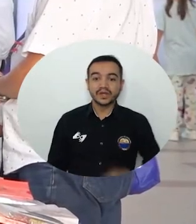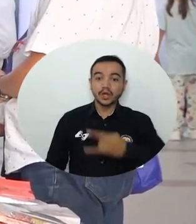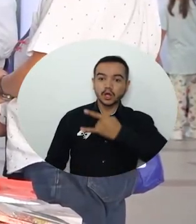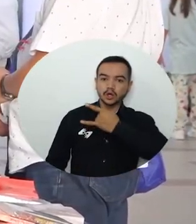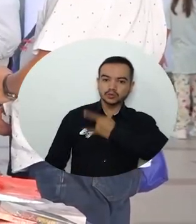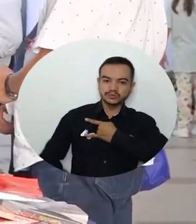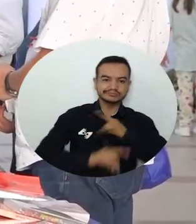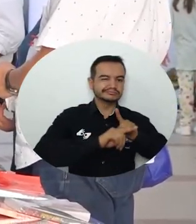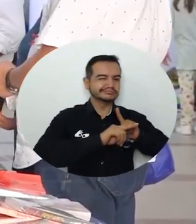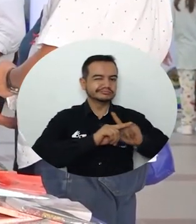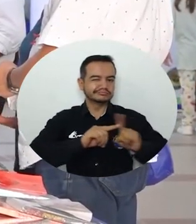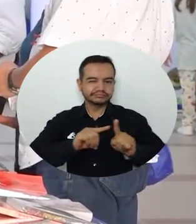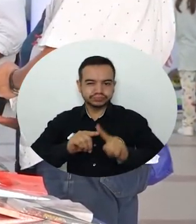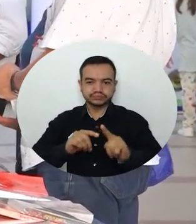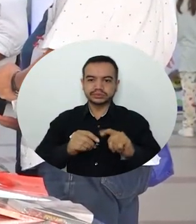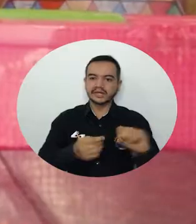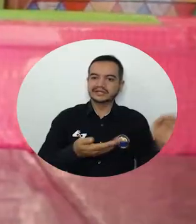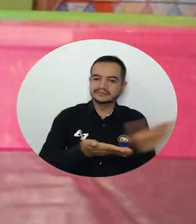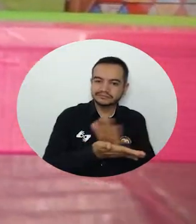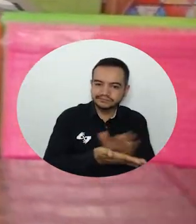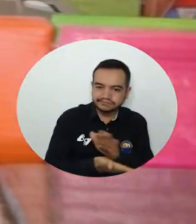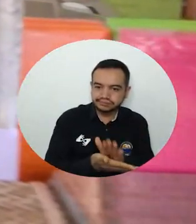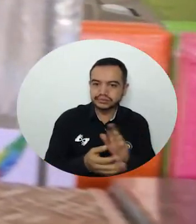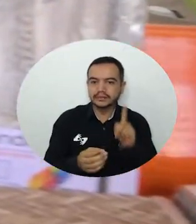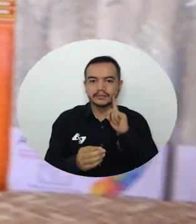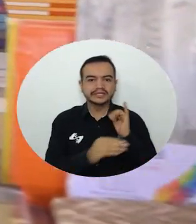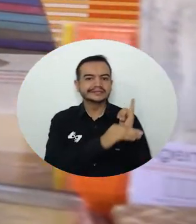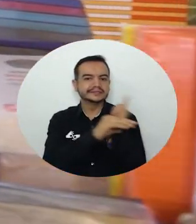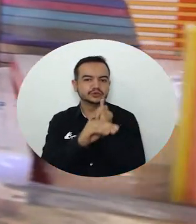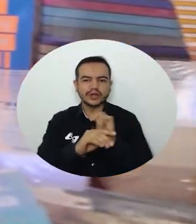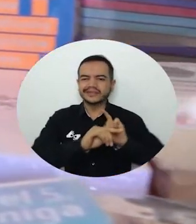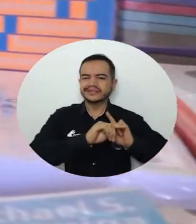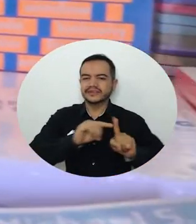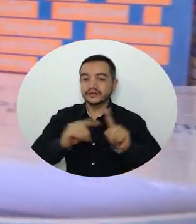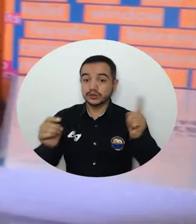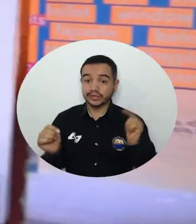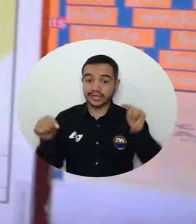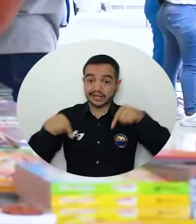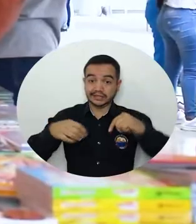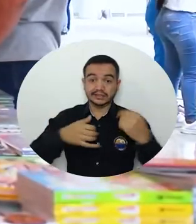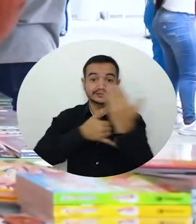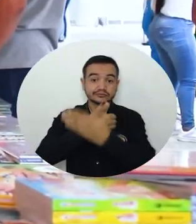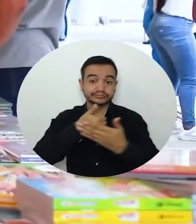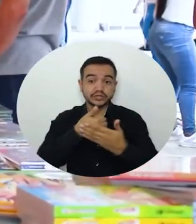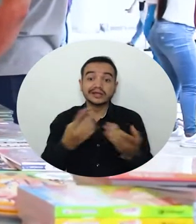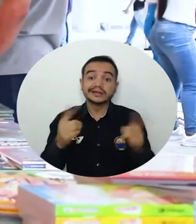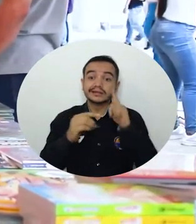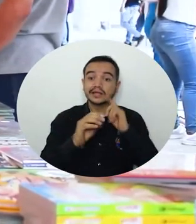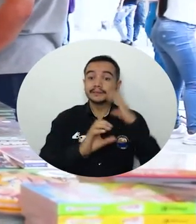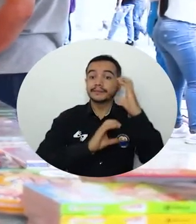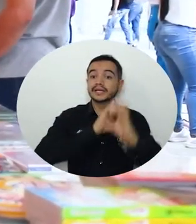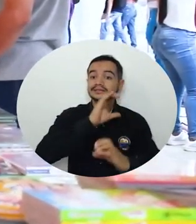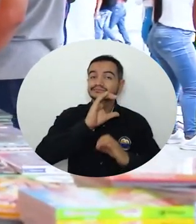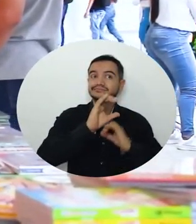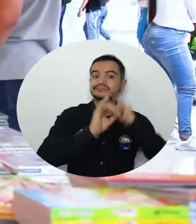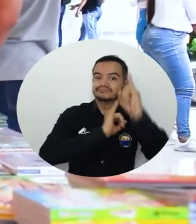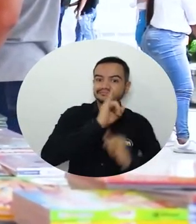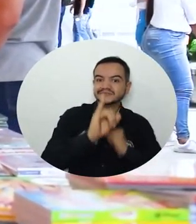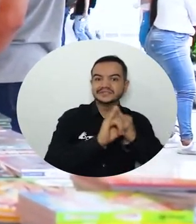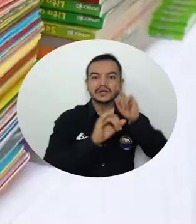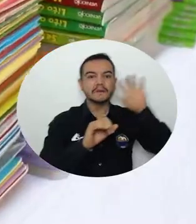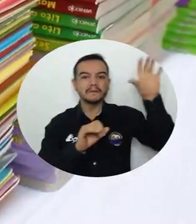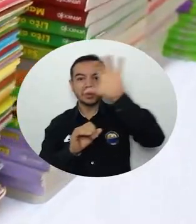de universidades, instituciones y editoriales de renombre a nivel nacional e internacional ratifican el positivo impacto que ha tenido